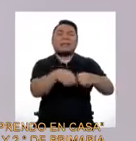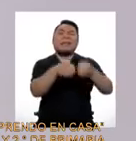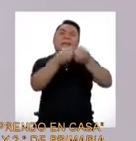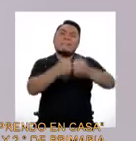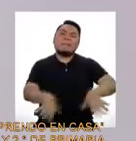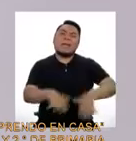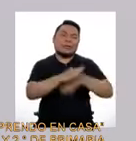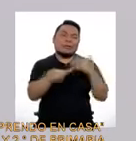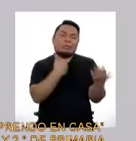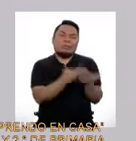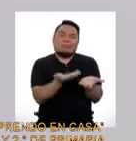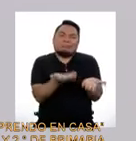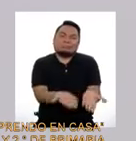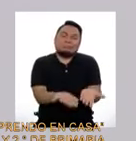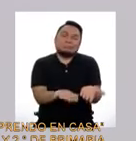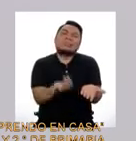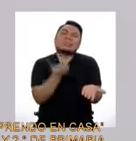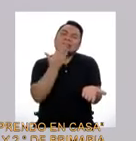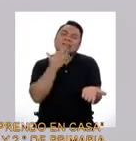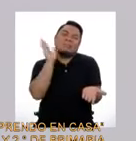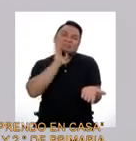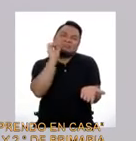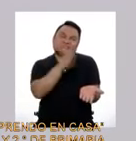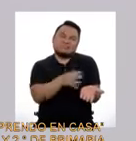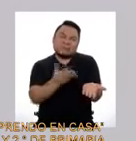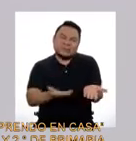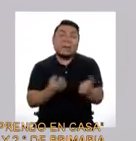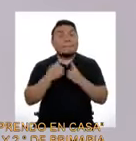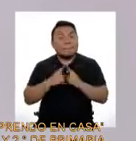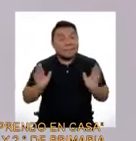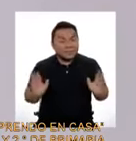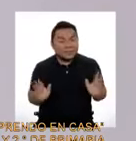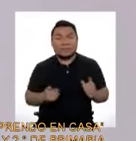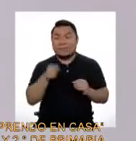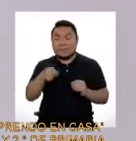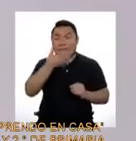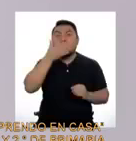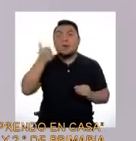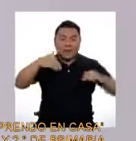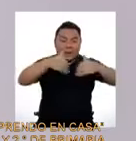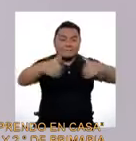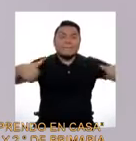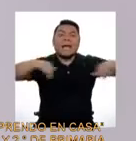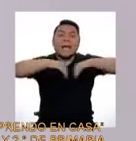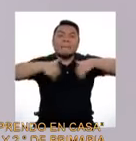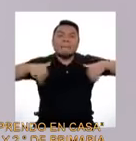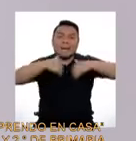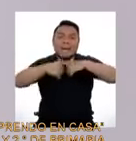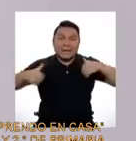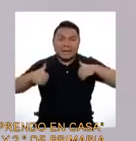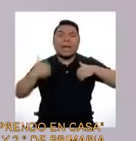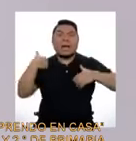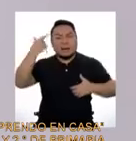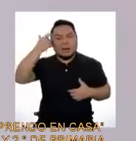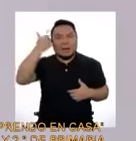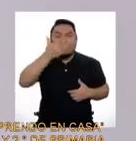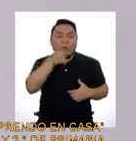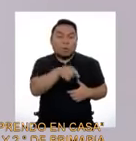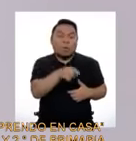todos juntos, convirtiéndose en basura. Sin embargo, si los separamos pensando en que pueden tener otro